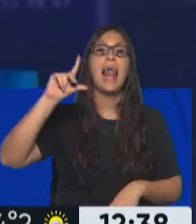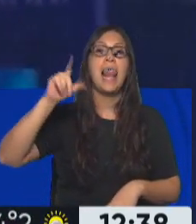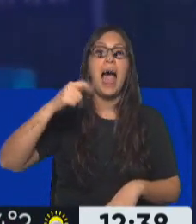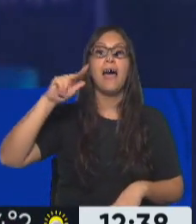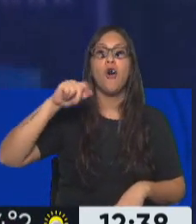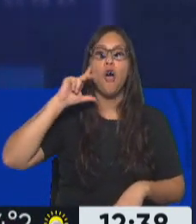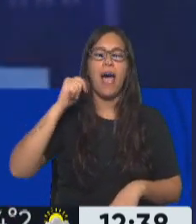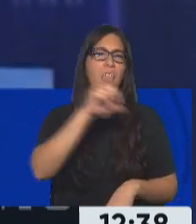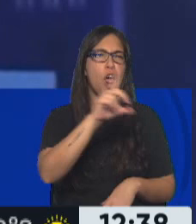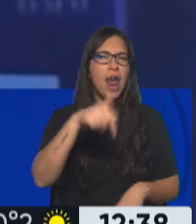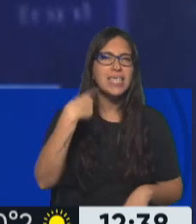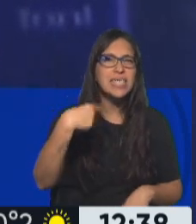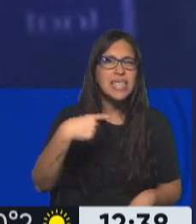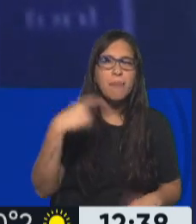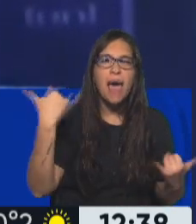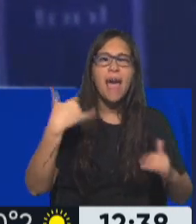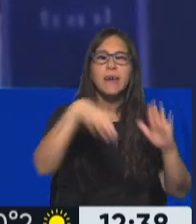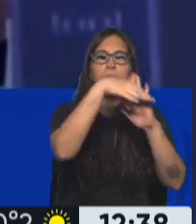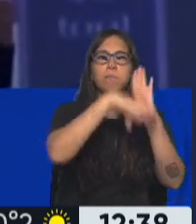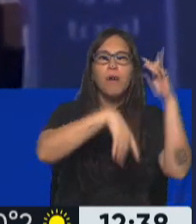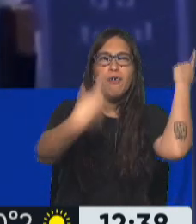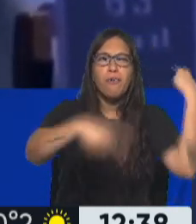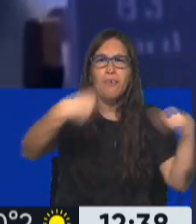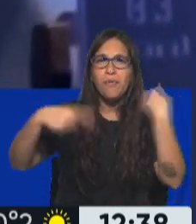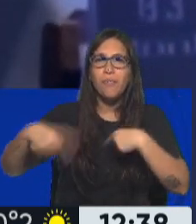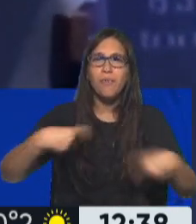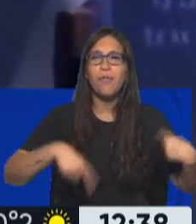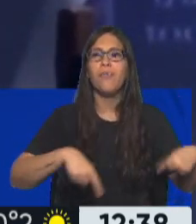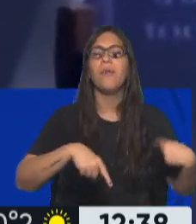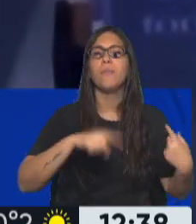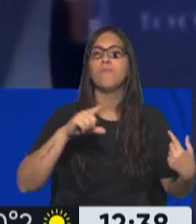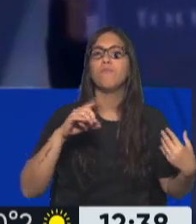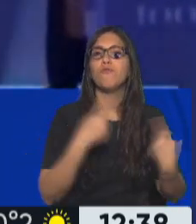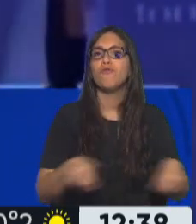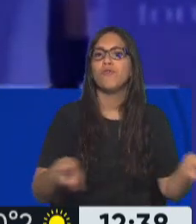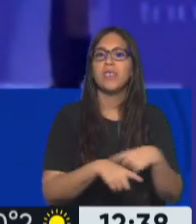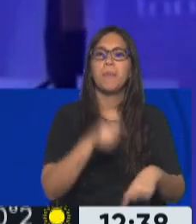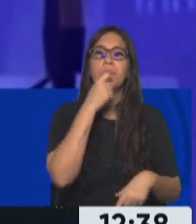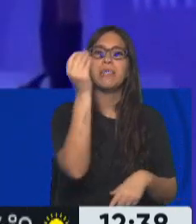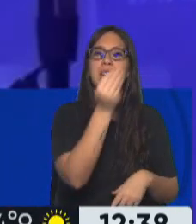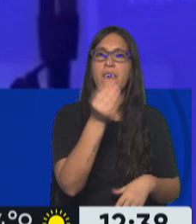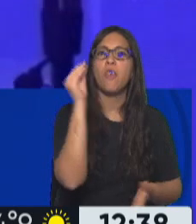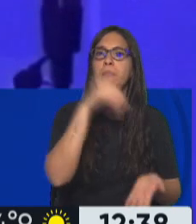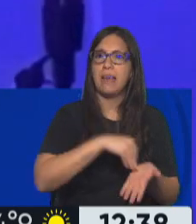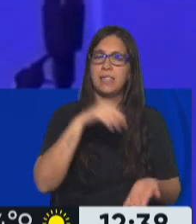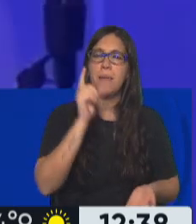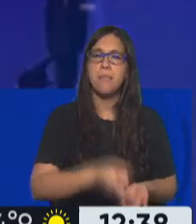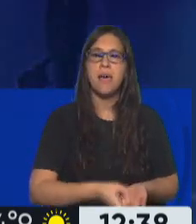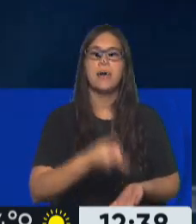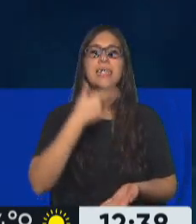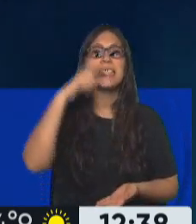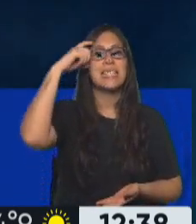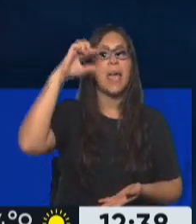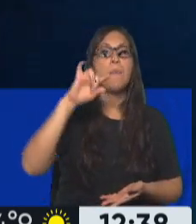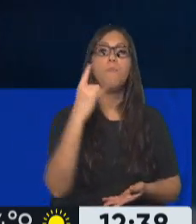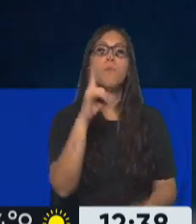Siempre Lollapalooza presenta una grilla muy variada. Estamos hablando del sábado y, por ejemplo, también tendrá